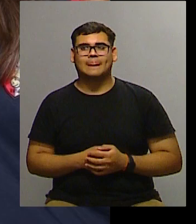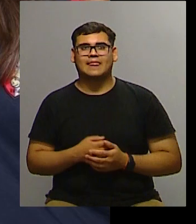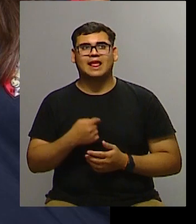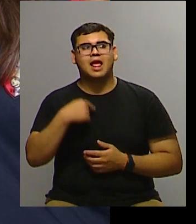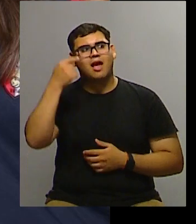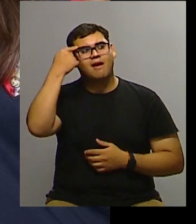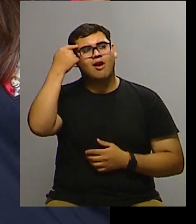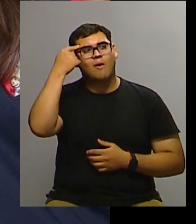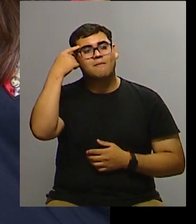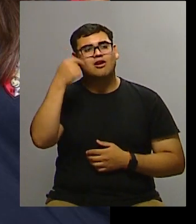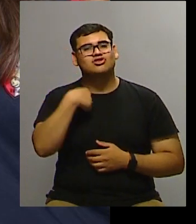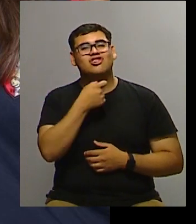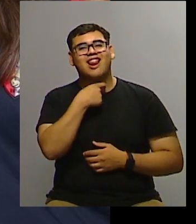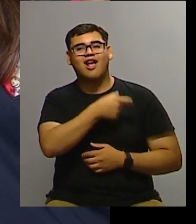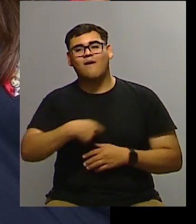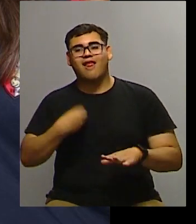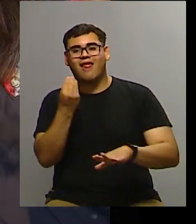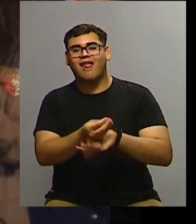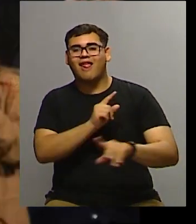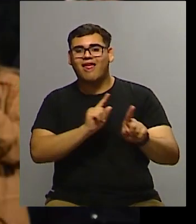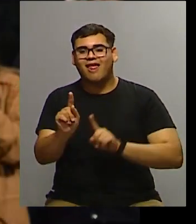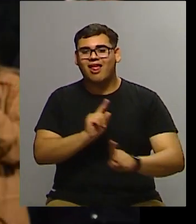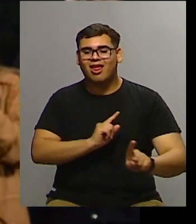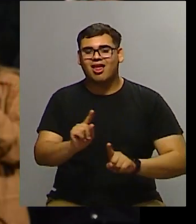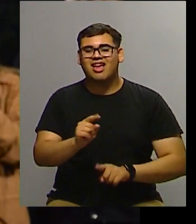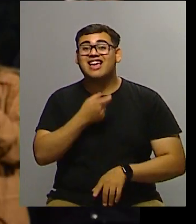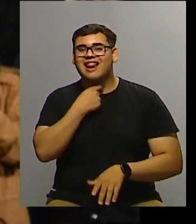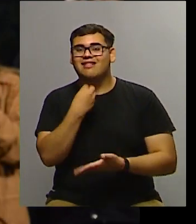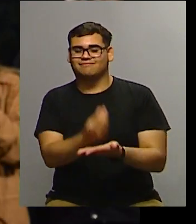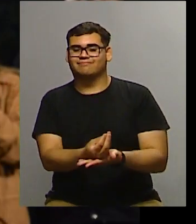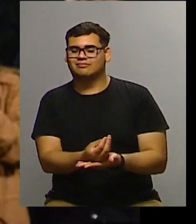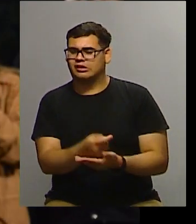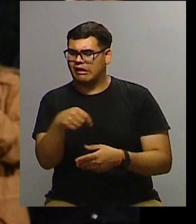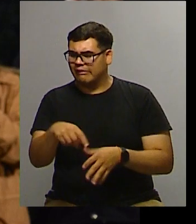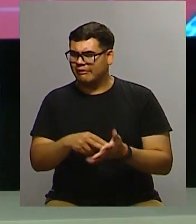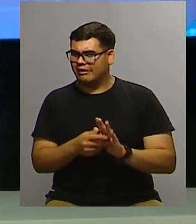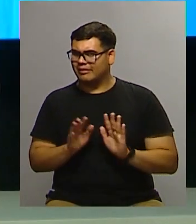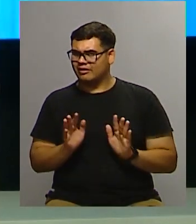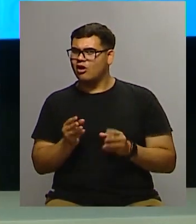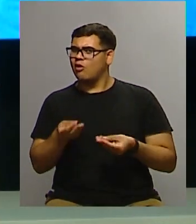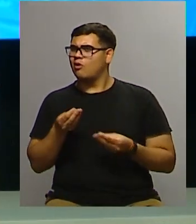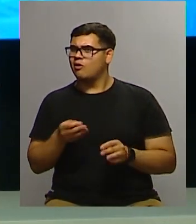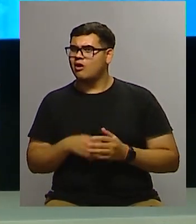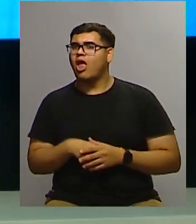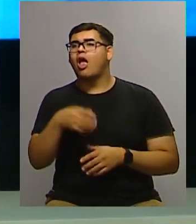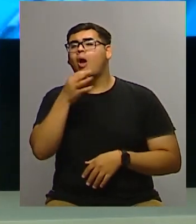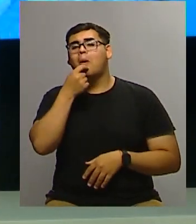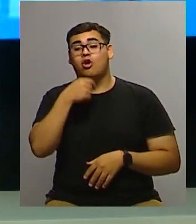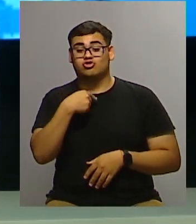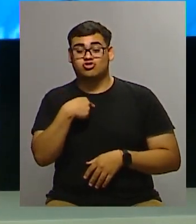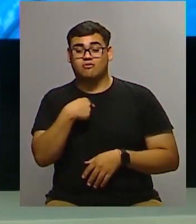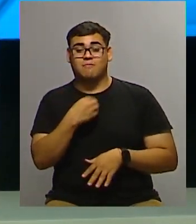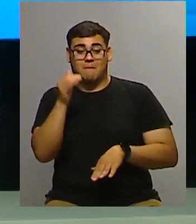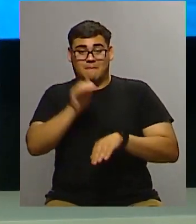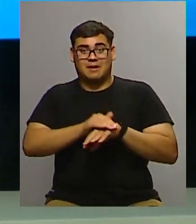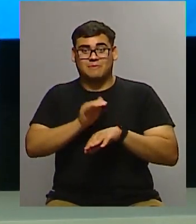problemas que tenemos. A mí me preocupa que haya dirigentes que no estén terminando su responsabilidad o mandato